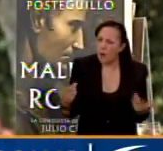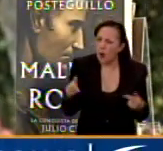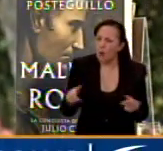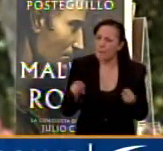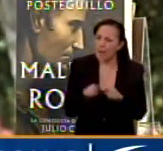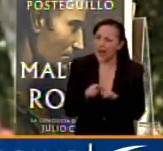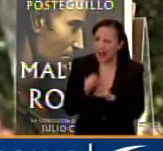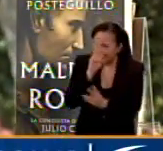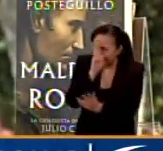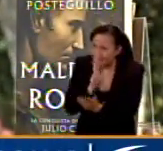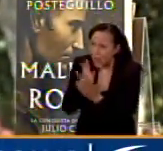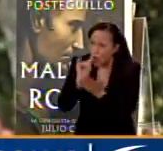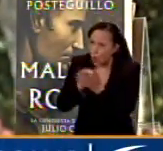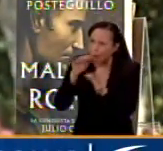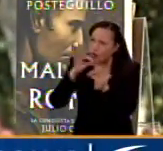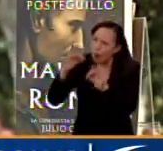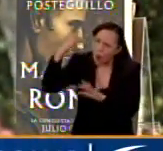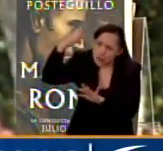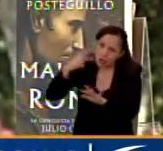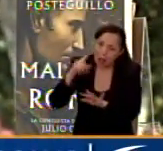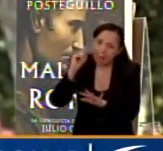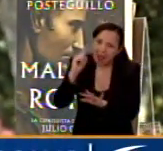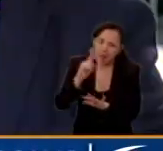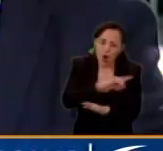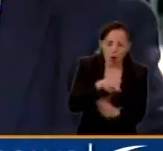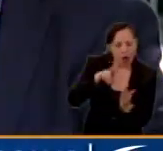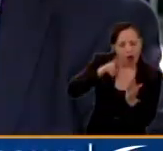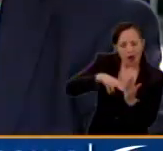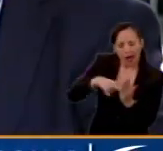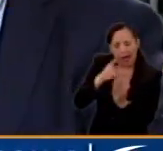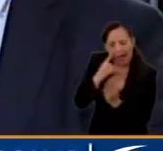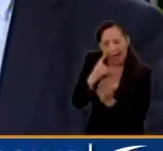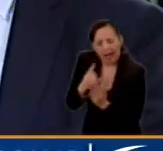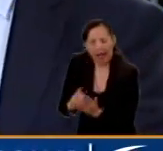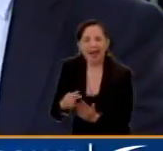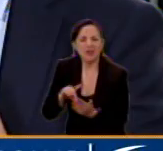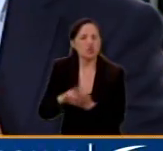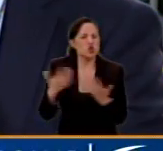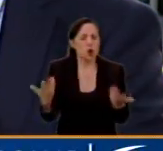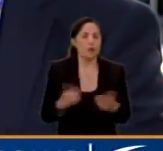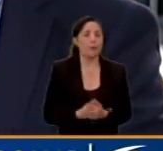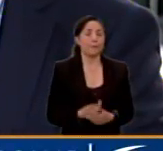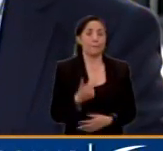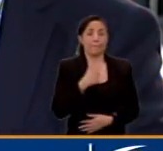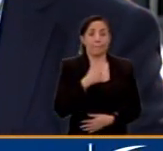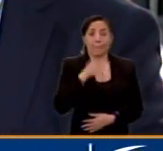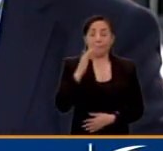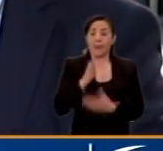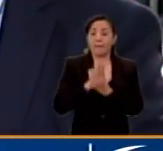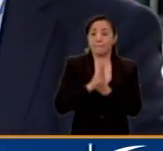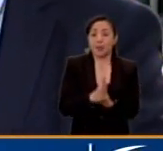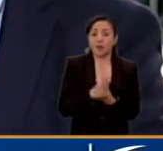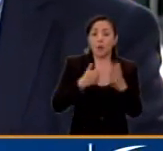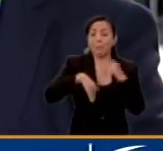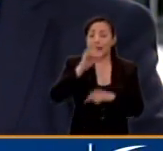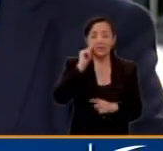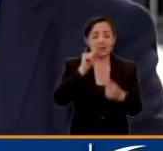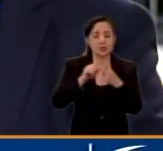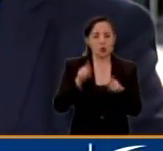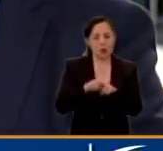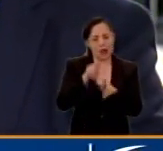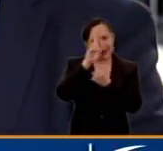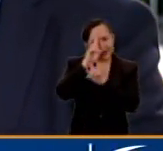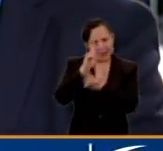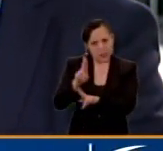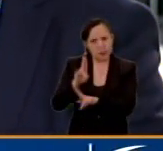a la historia, pero también hacerlo atractivo a nivel literario? Mi método consiste en ser muy respetuoso con los hechos históricos que